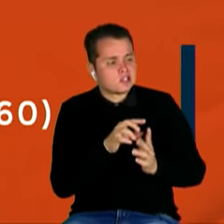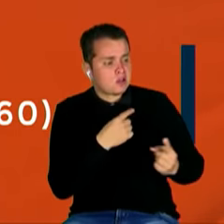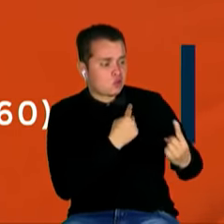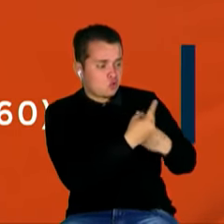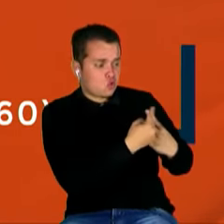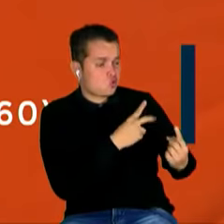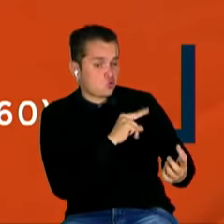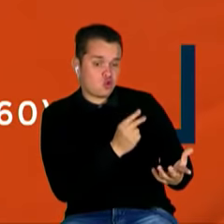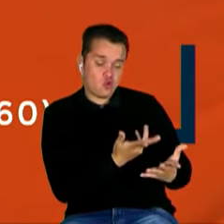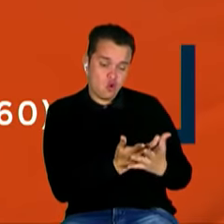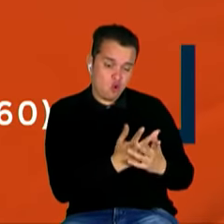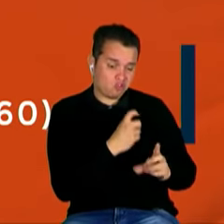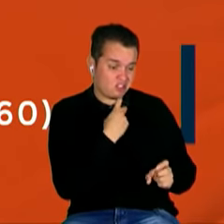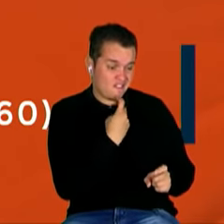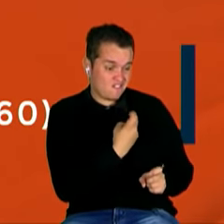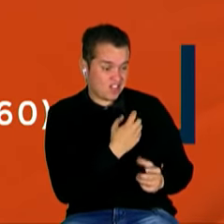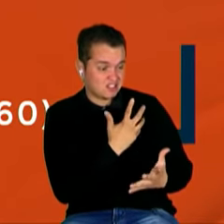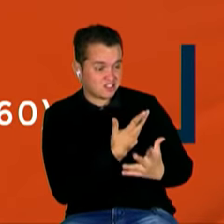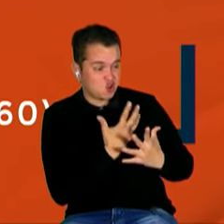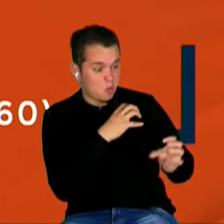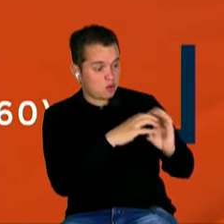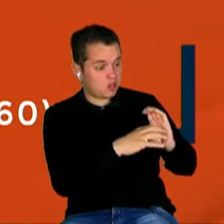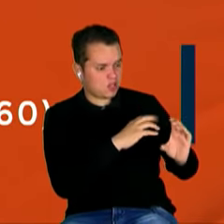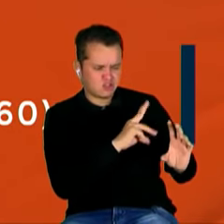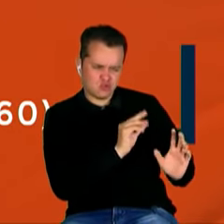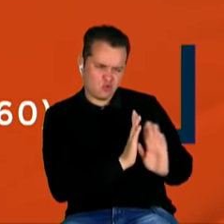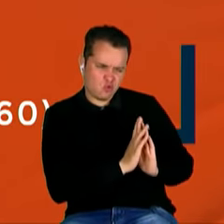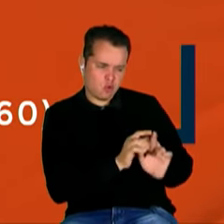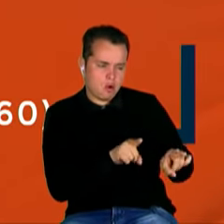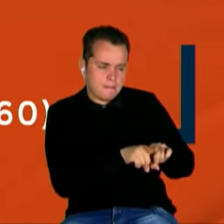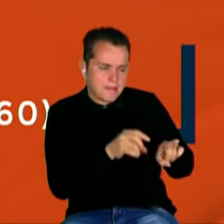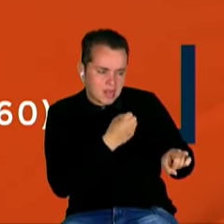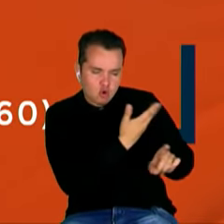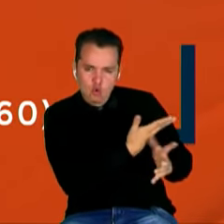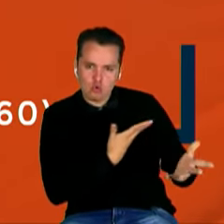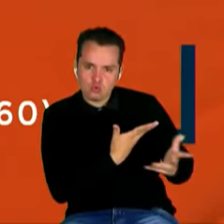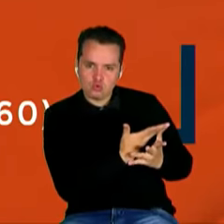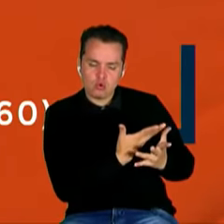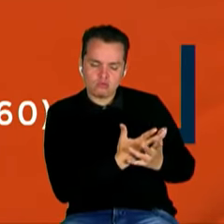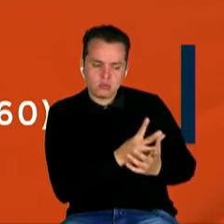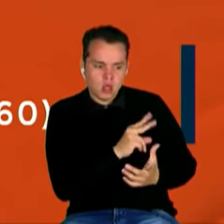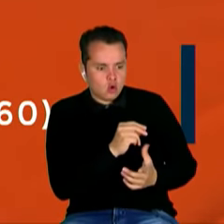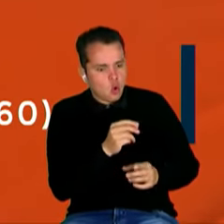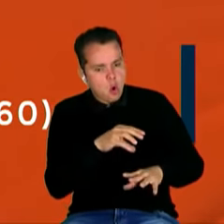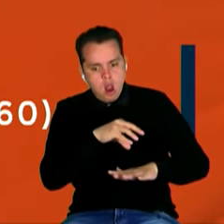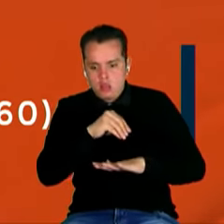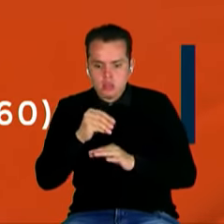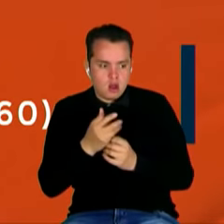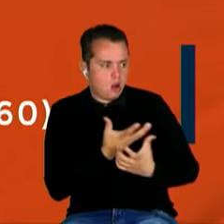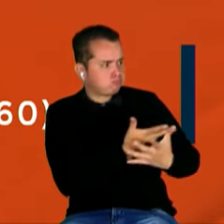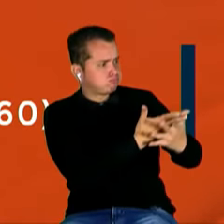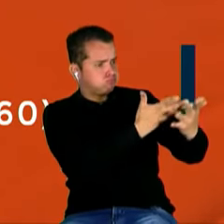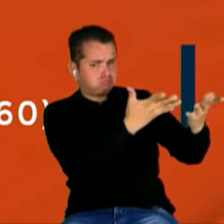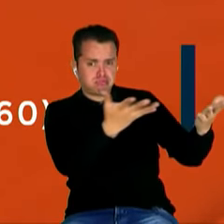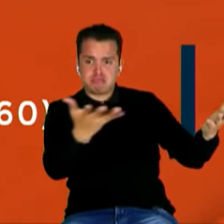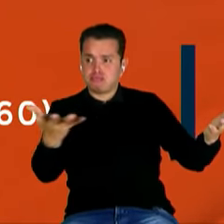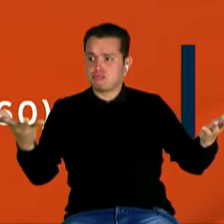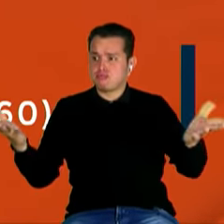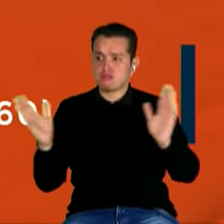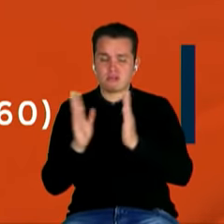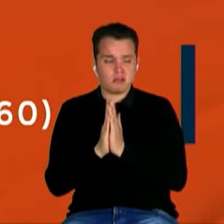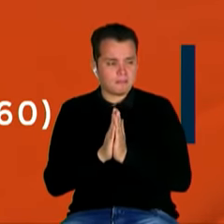dos, entre mis pastores y los tuyos, porque somos hermanos. ¿No está toda la tierra delante de ti?, le